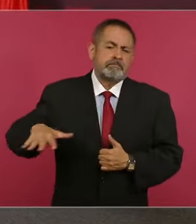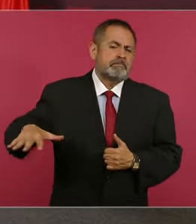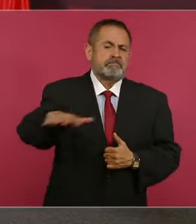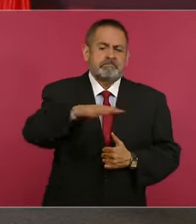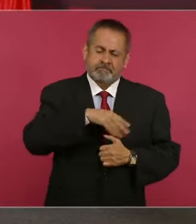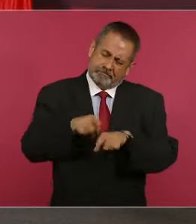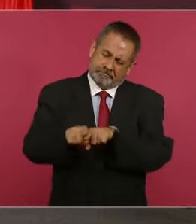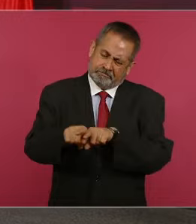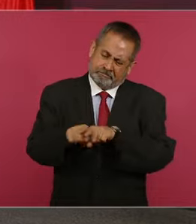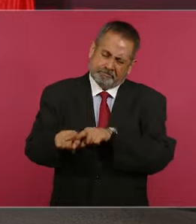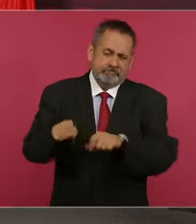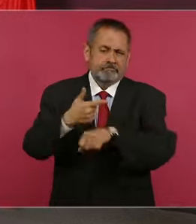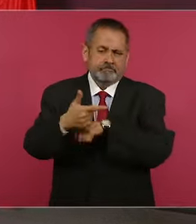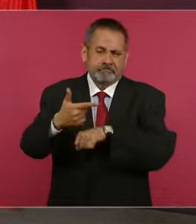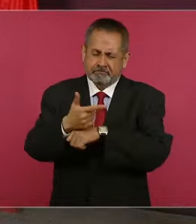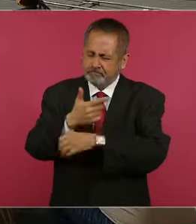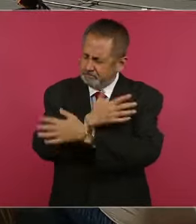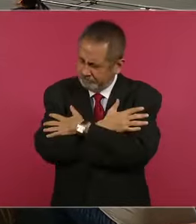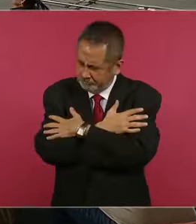hermano de Guatemala.